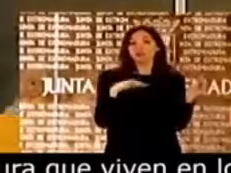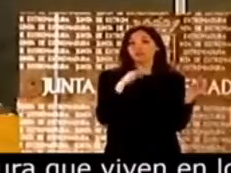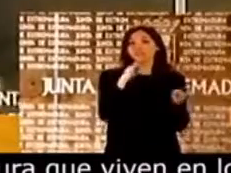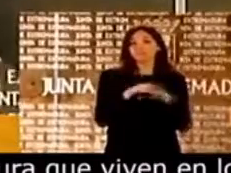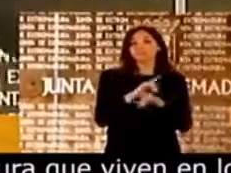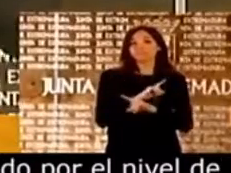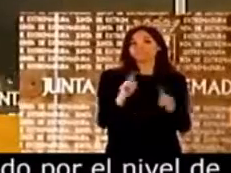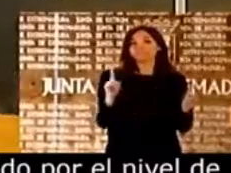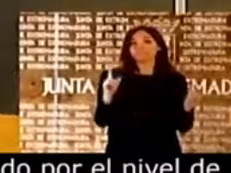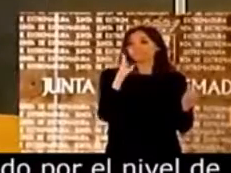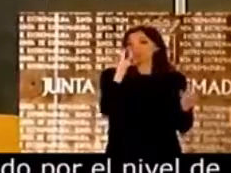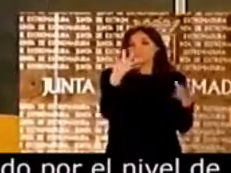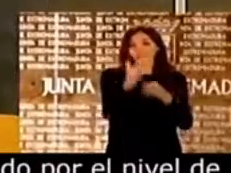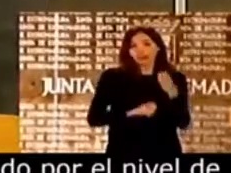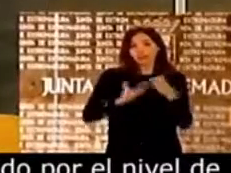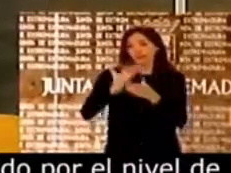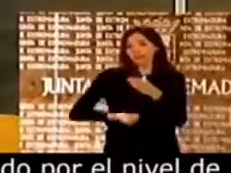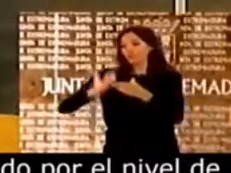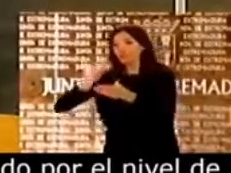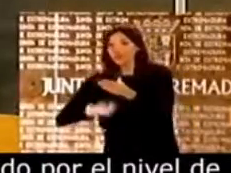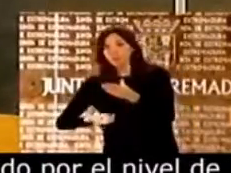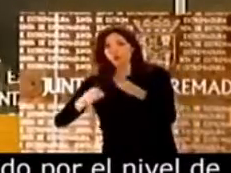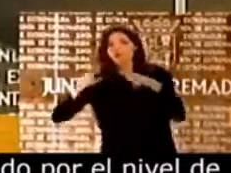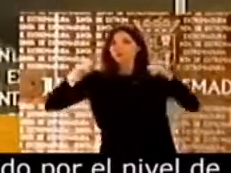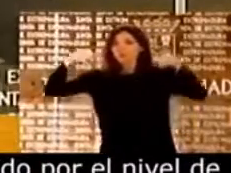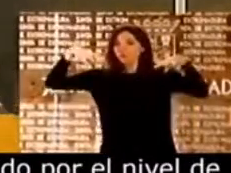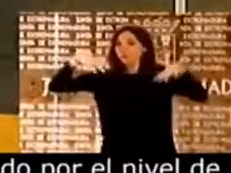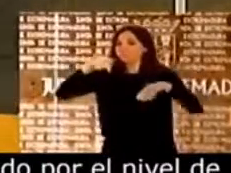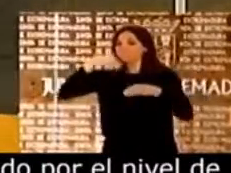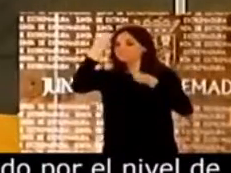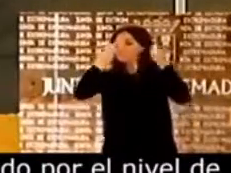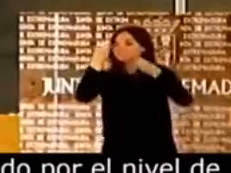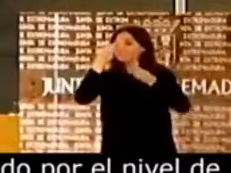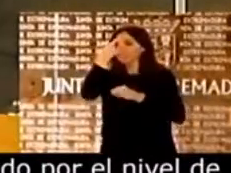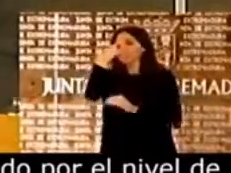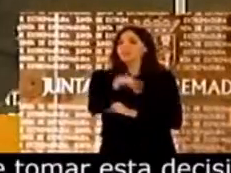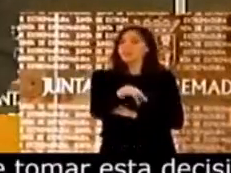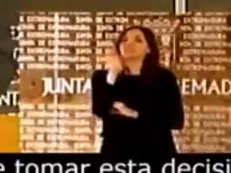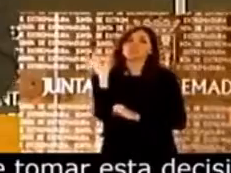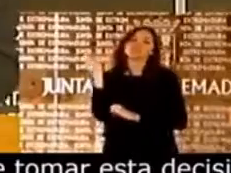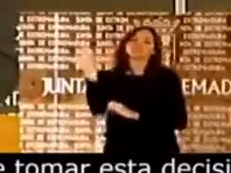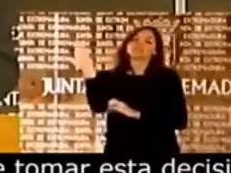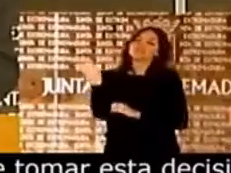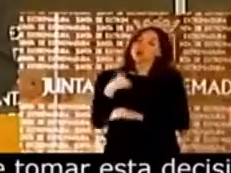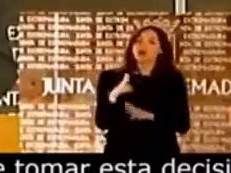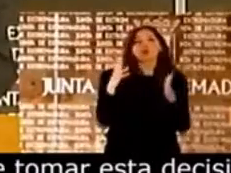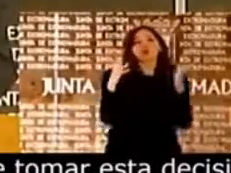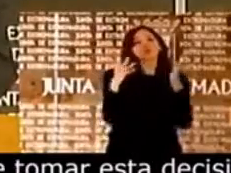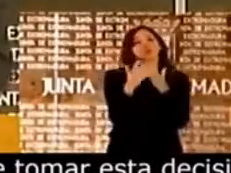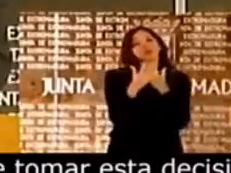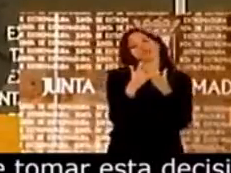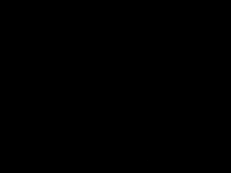pues tendríamos que tomar esta decisión que el Consejo de Gobierno ha tomado en el día de hoy.